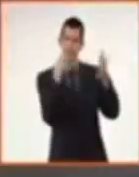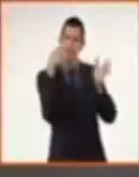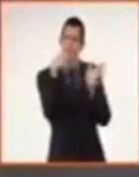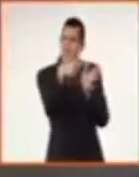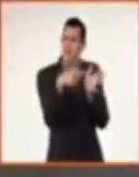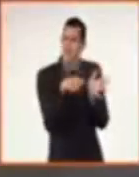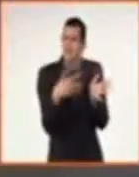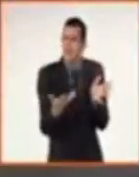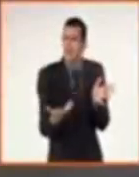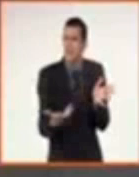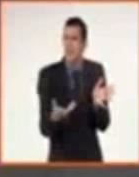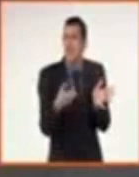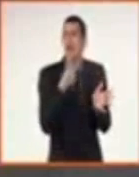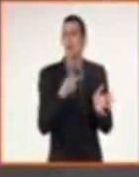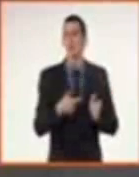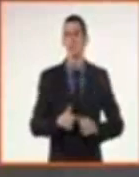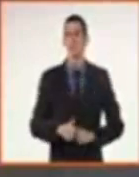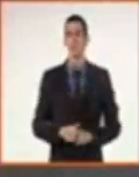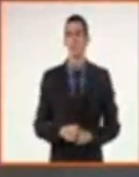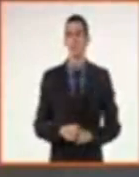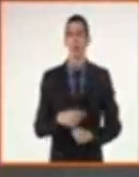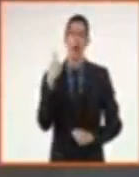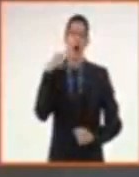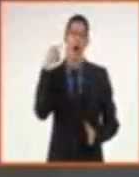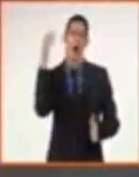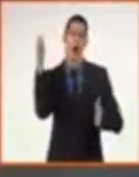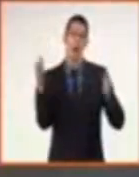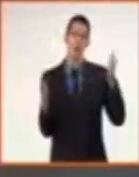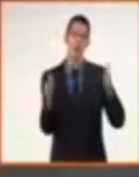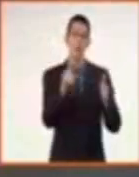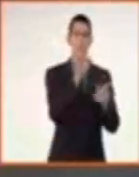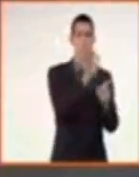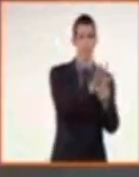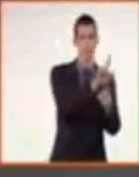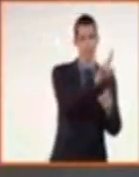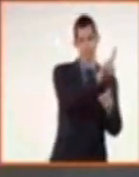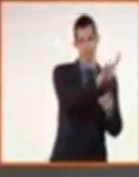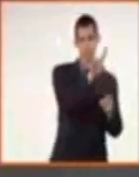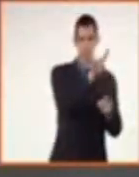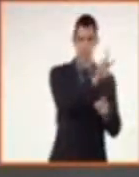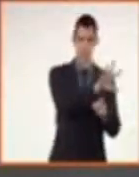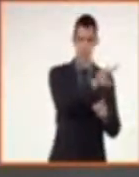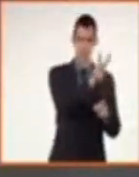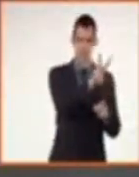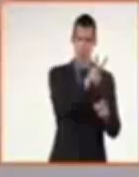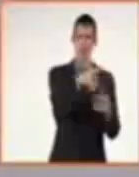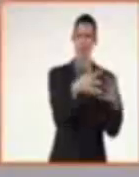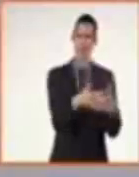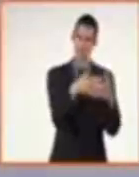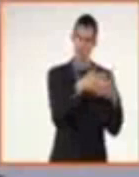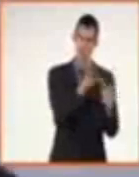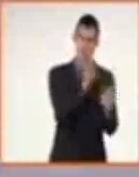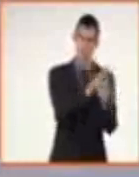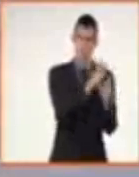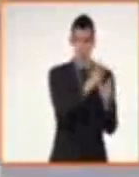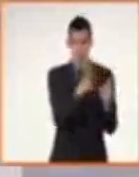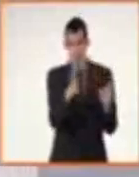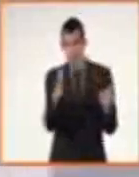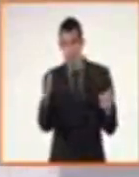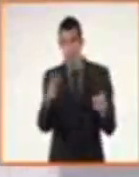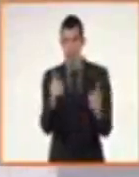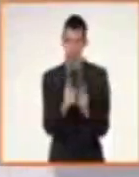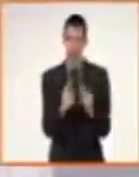los datos de las elecciones desde el año 1952, elecciones presidenciales en Estados Unidos. Muy